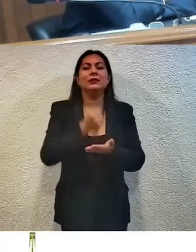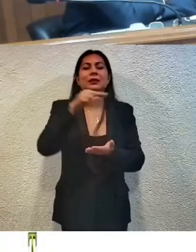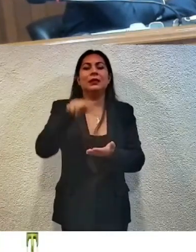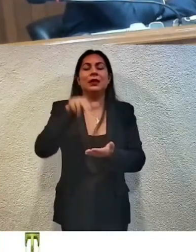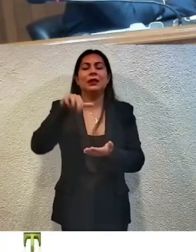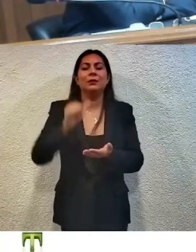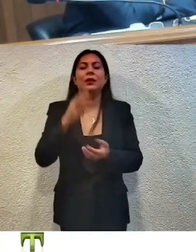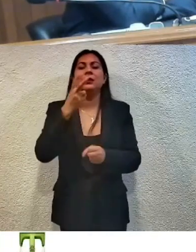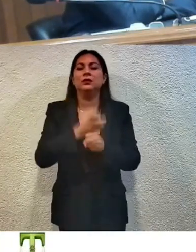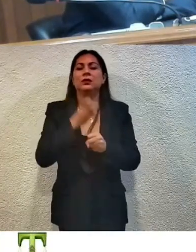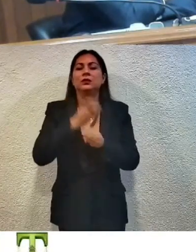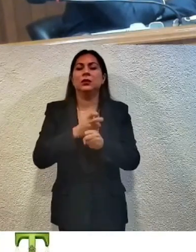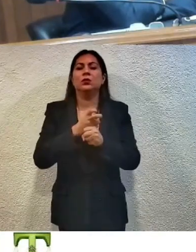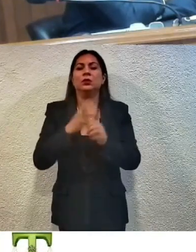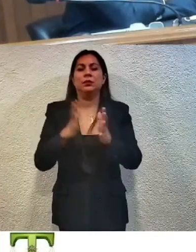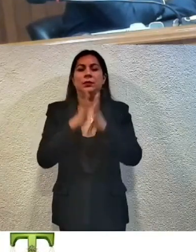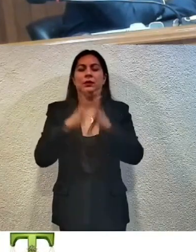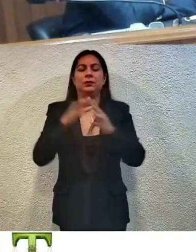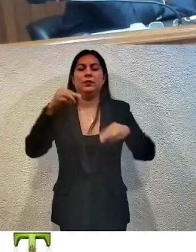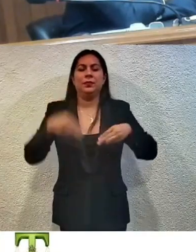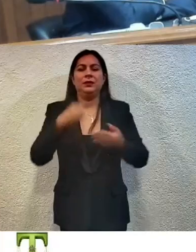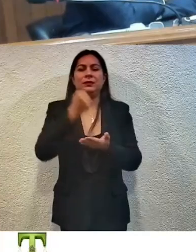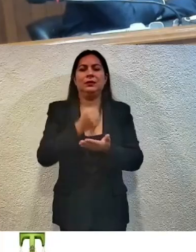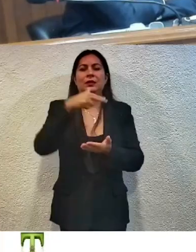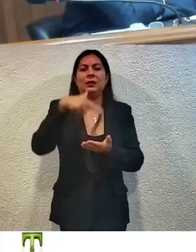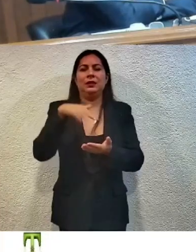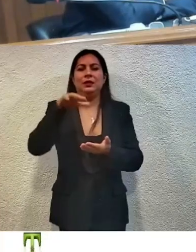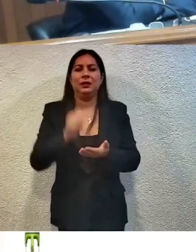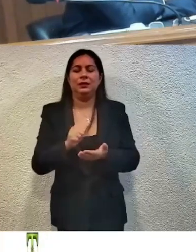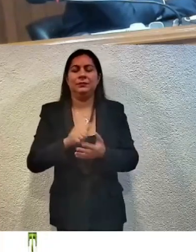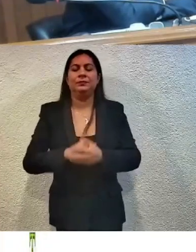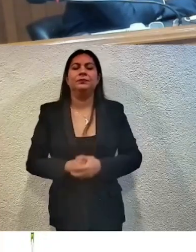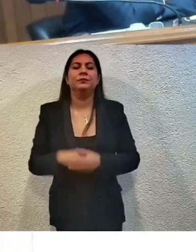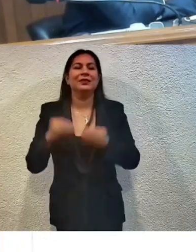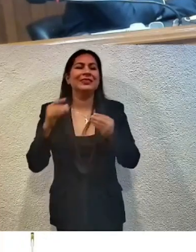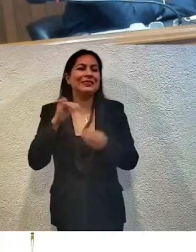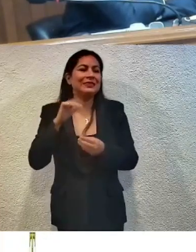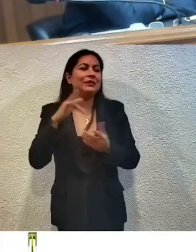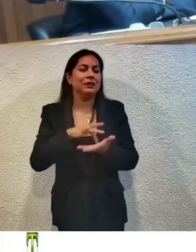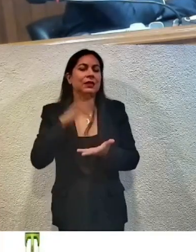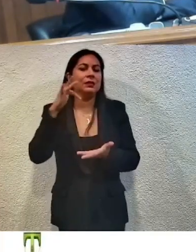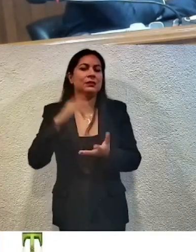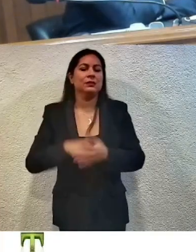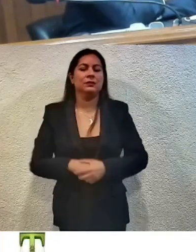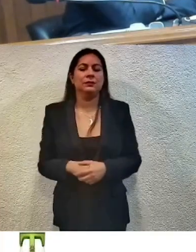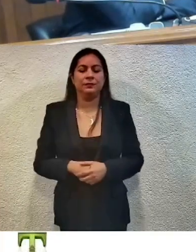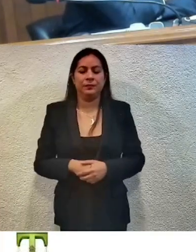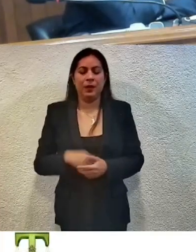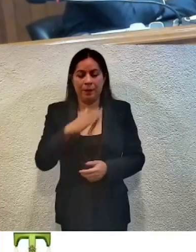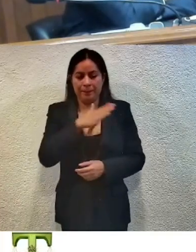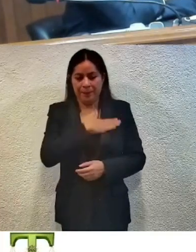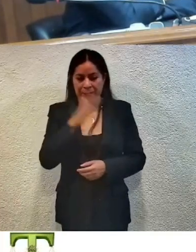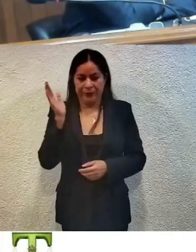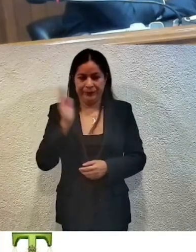segunda ronda tiene uso de la voz la magistrada Ida Rosa Delgado Brito. Sí, gracias. Bueno,